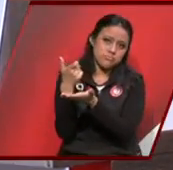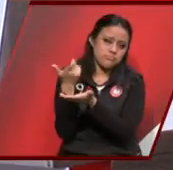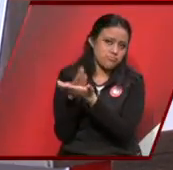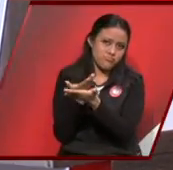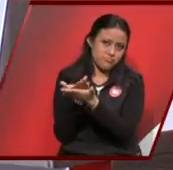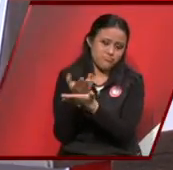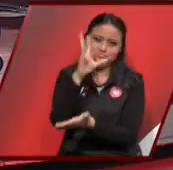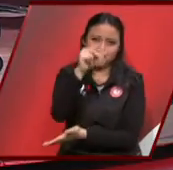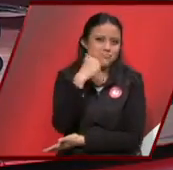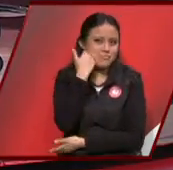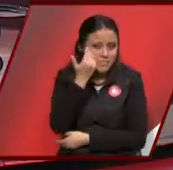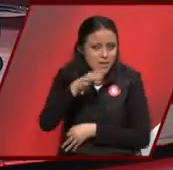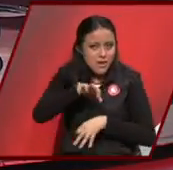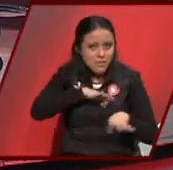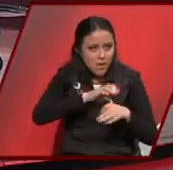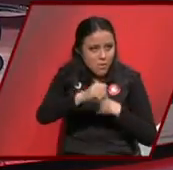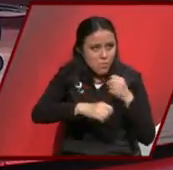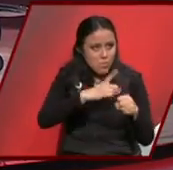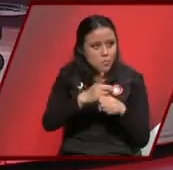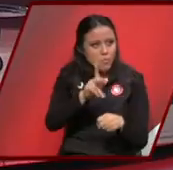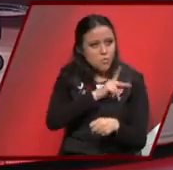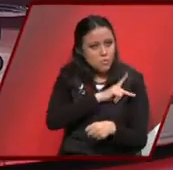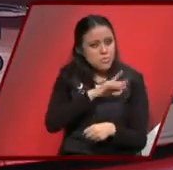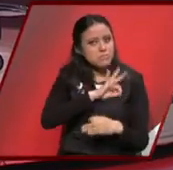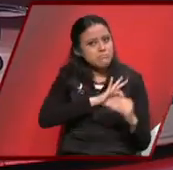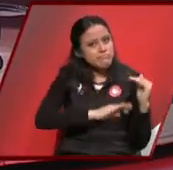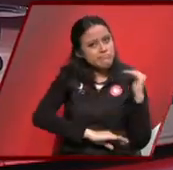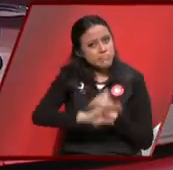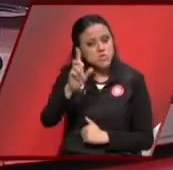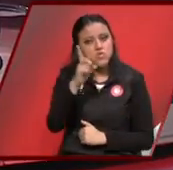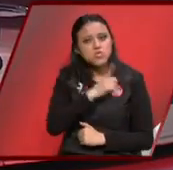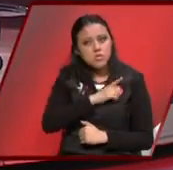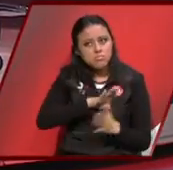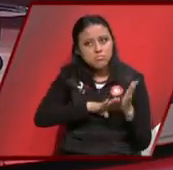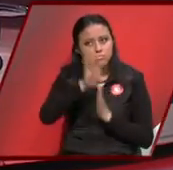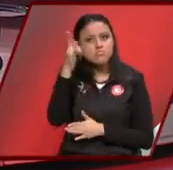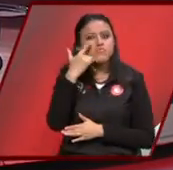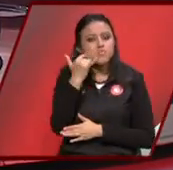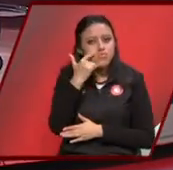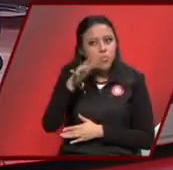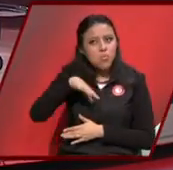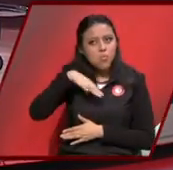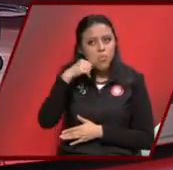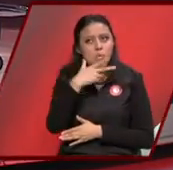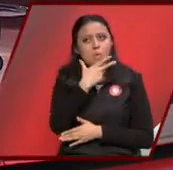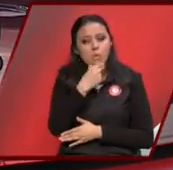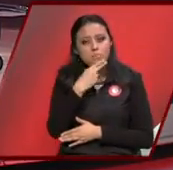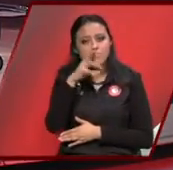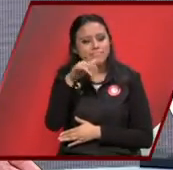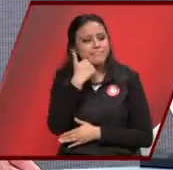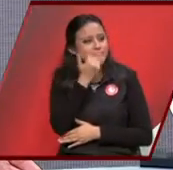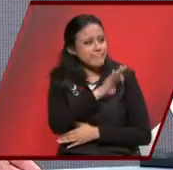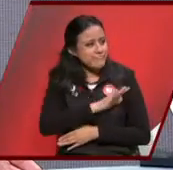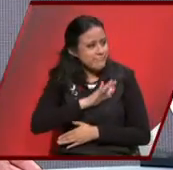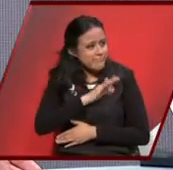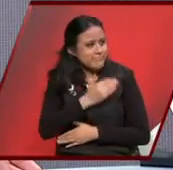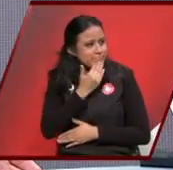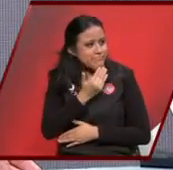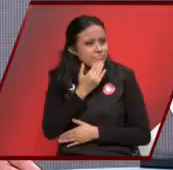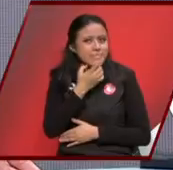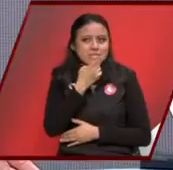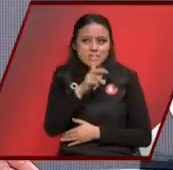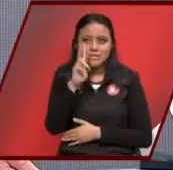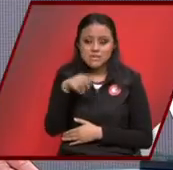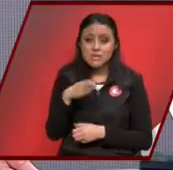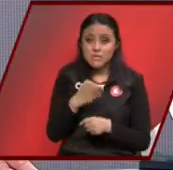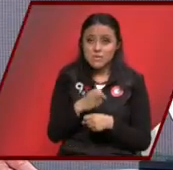lo que quiere es oportunidad de salir por sí misma adelante y ahí los que llevan mano sin duda son los hombres. Le festejo mucho que públicamente me